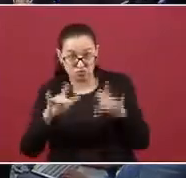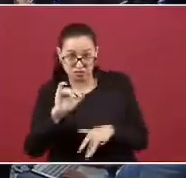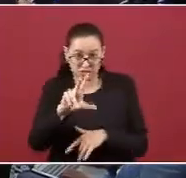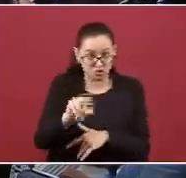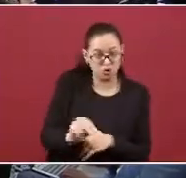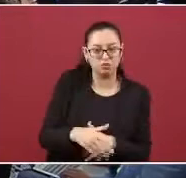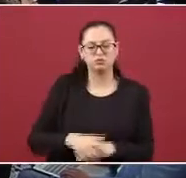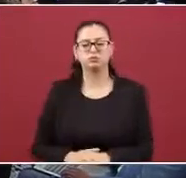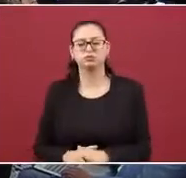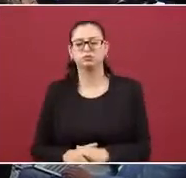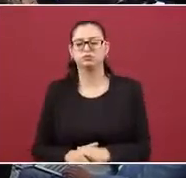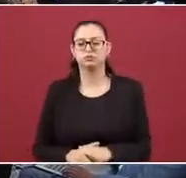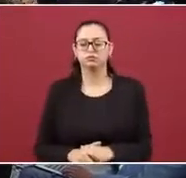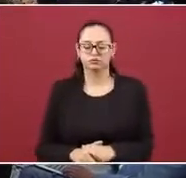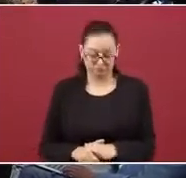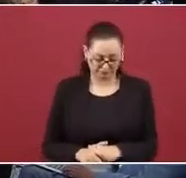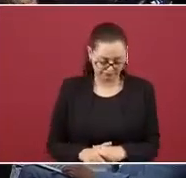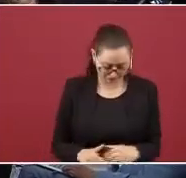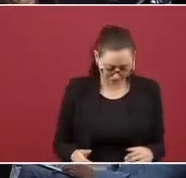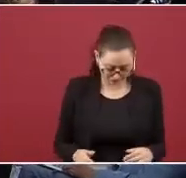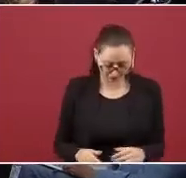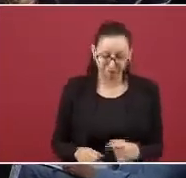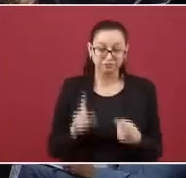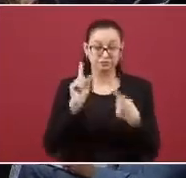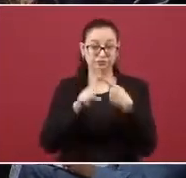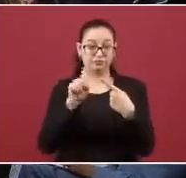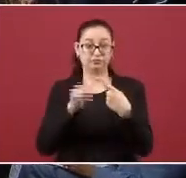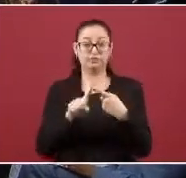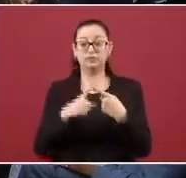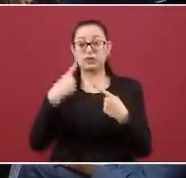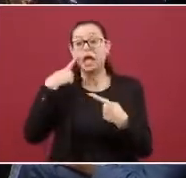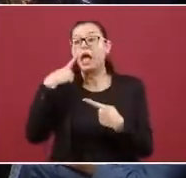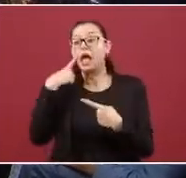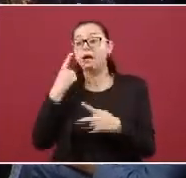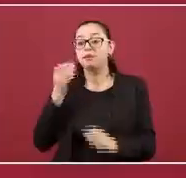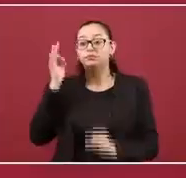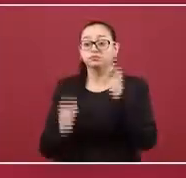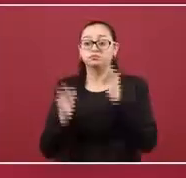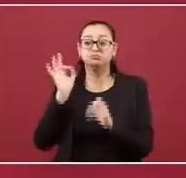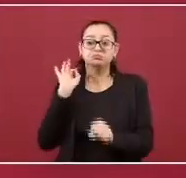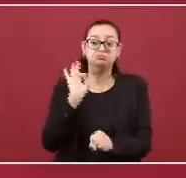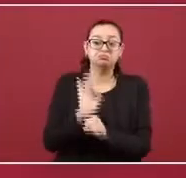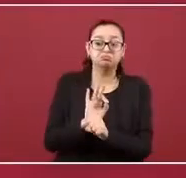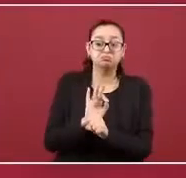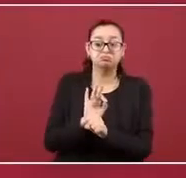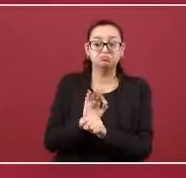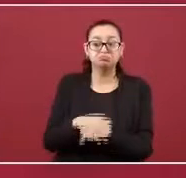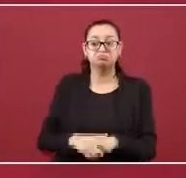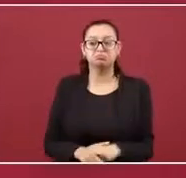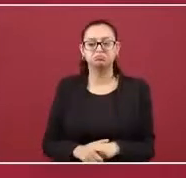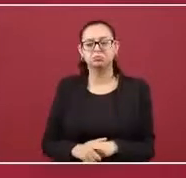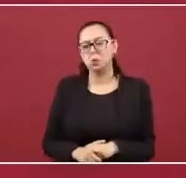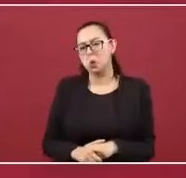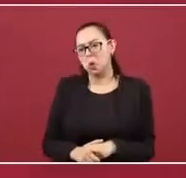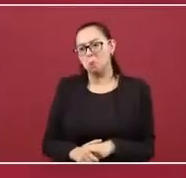Bueno, sobre este amparo hay que ver en qué términos. No creo que un juez